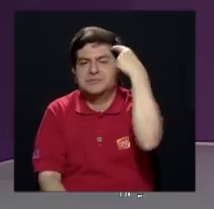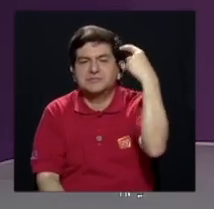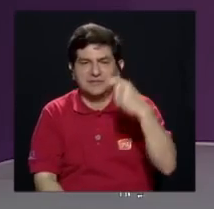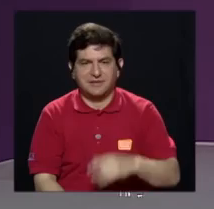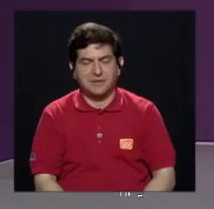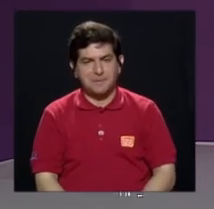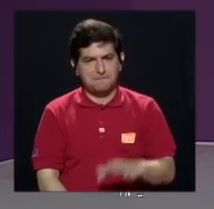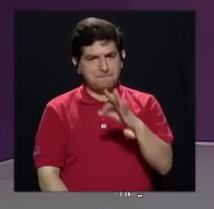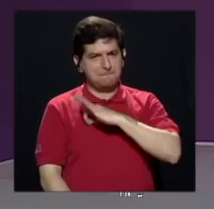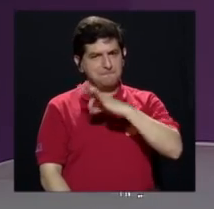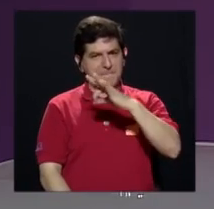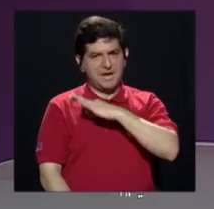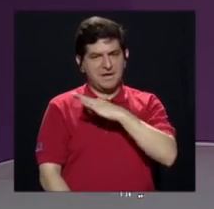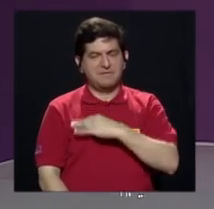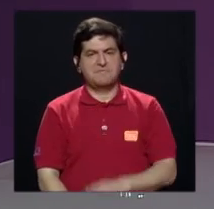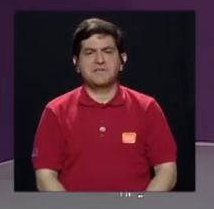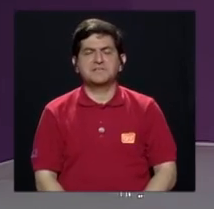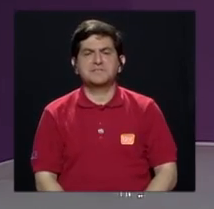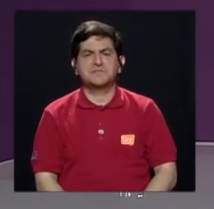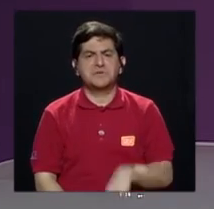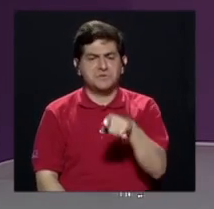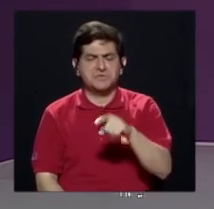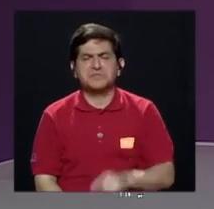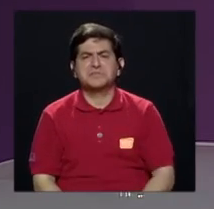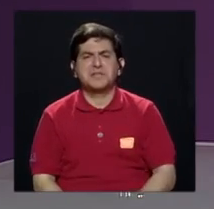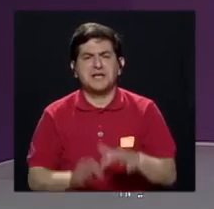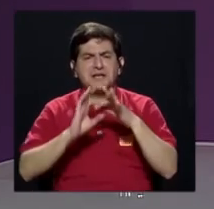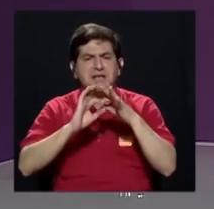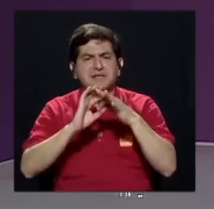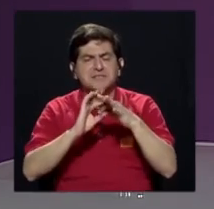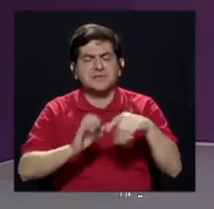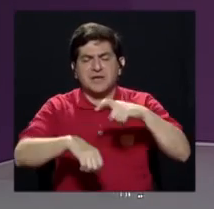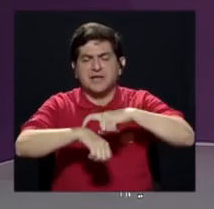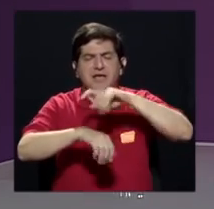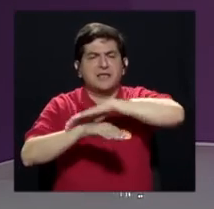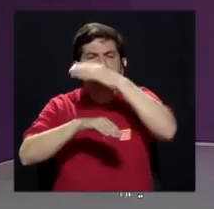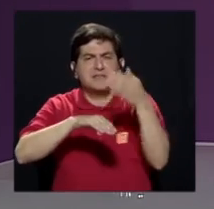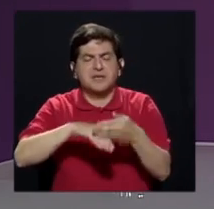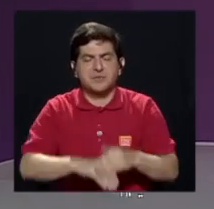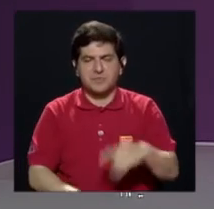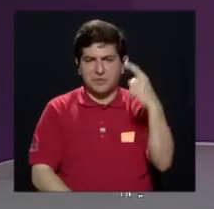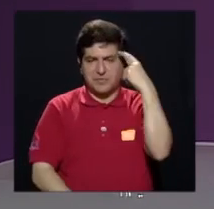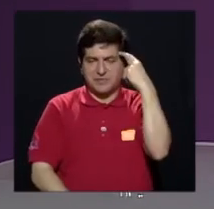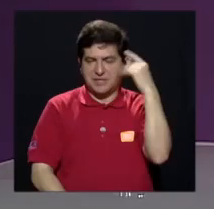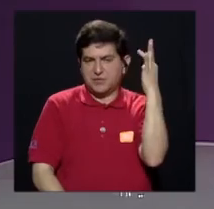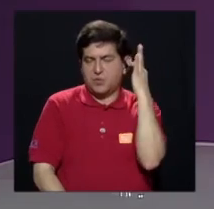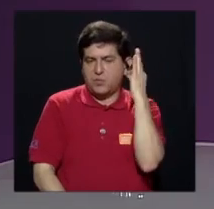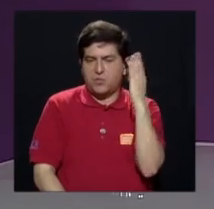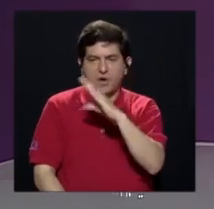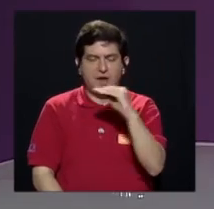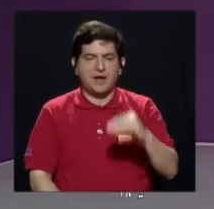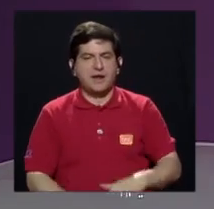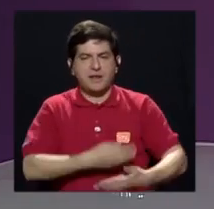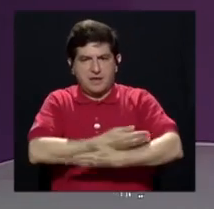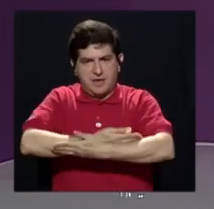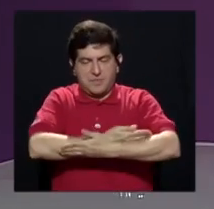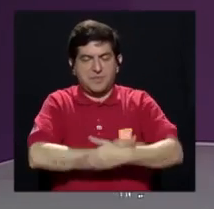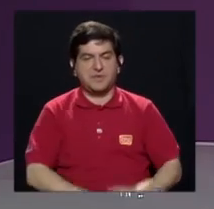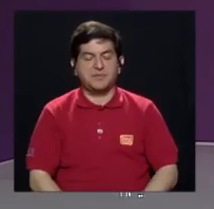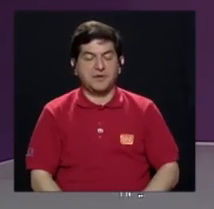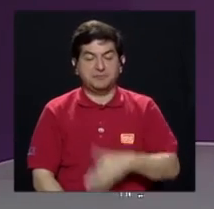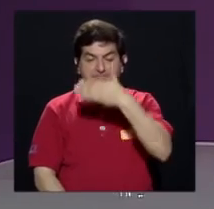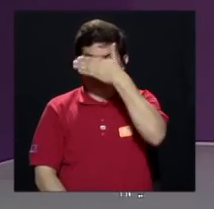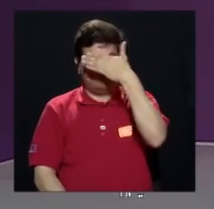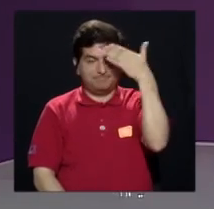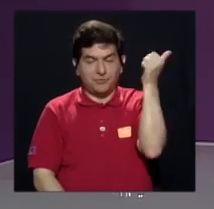beneficios de vivir la sexualidad en este periodo de gestación para las mujeres y para el bebé bueno hay una cosa que no podemos